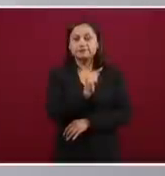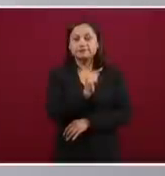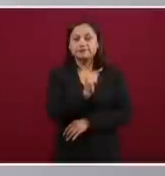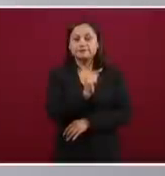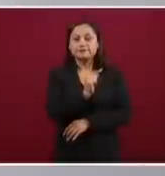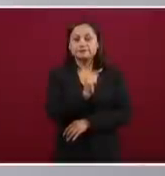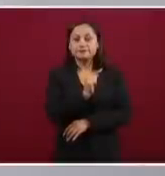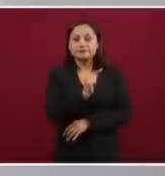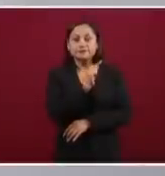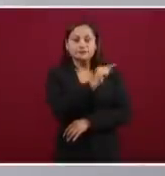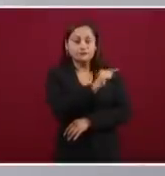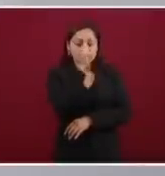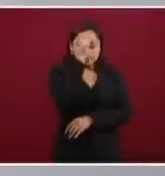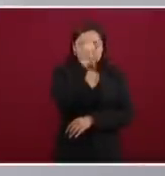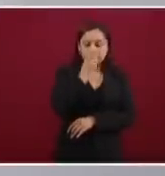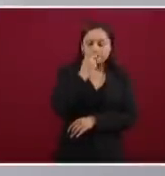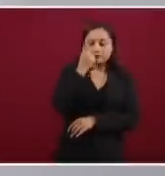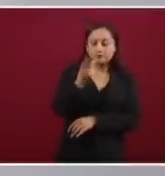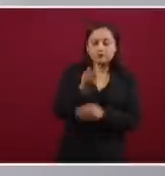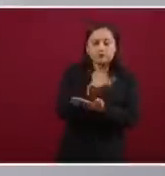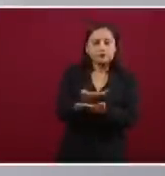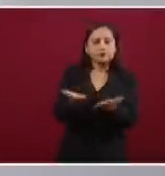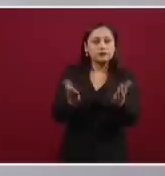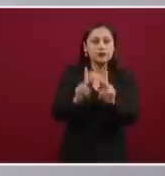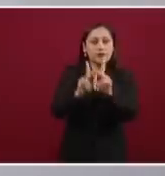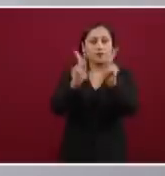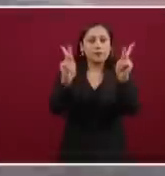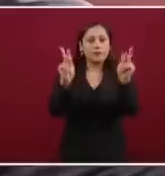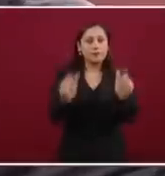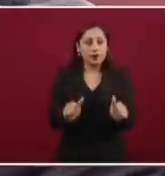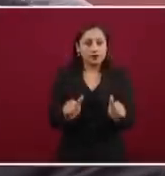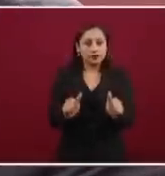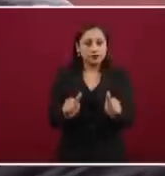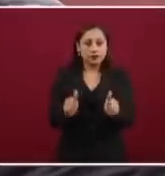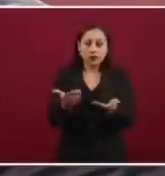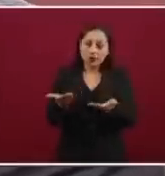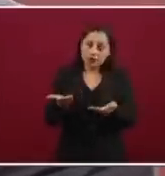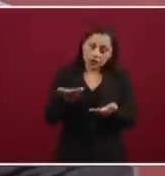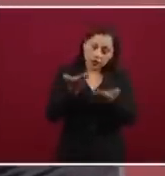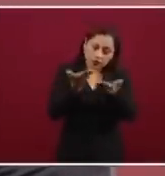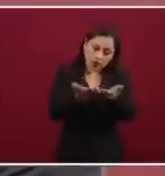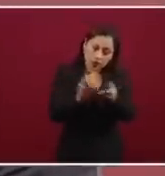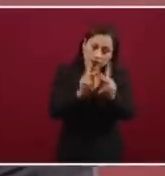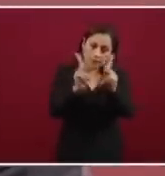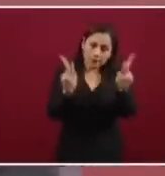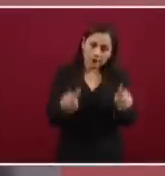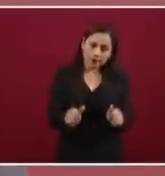vamos a darnos la paz. La paz esté con nosotros.